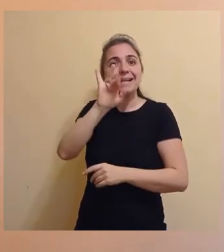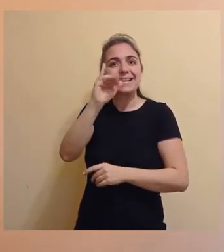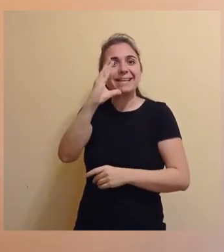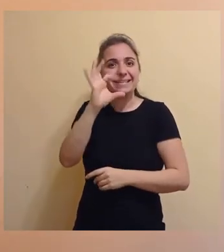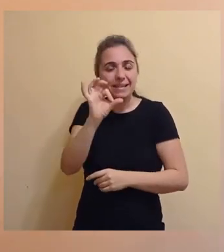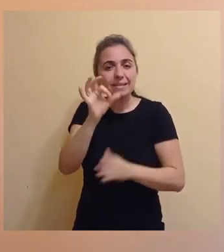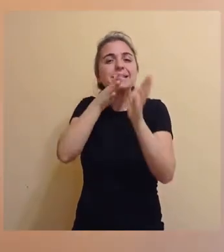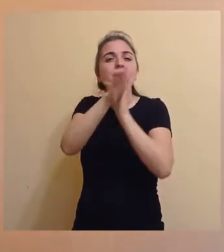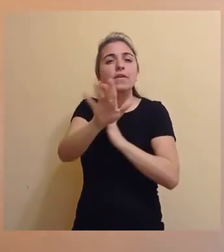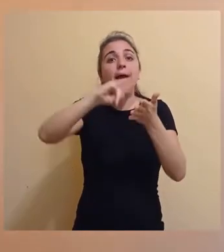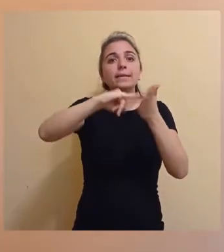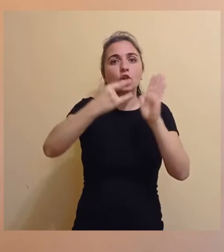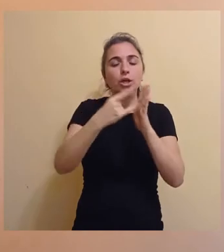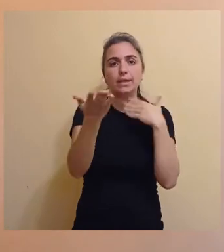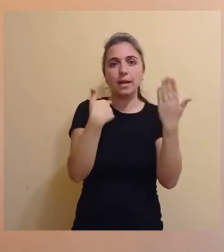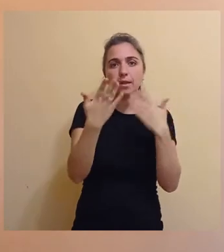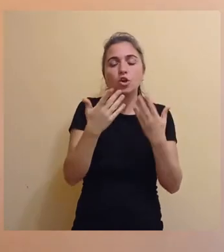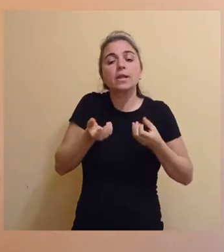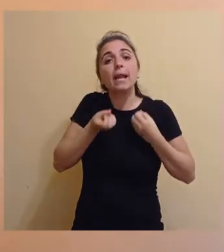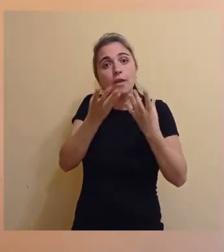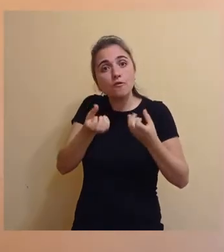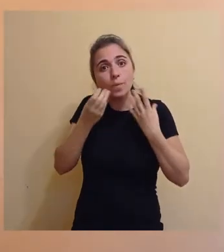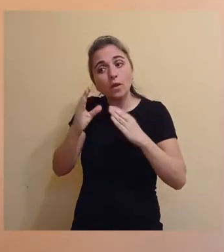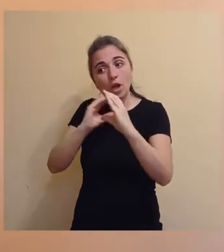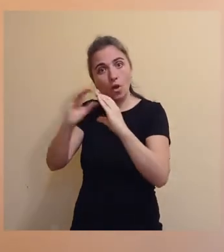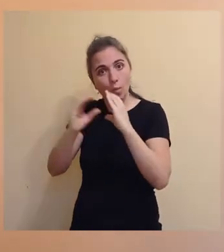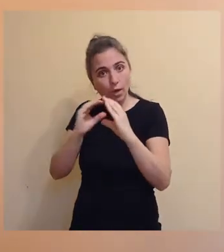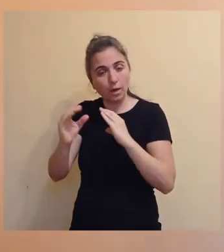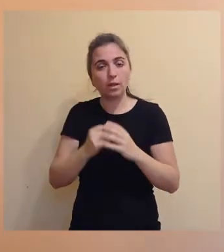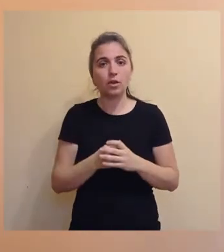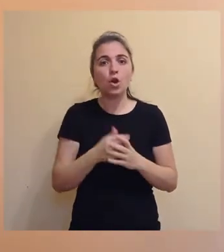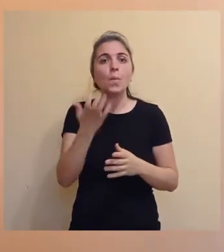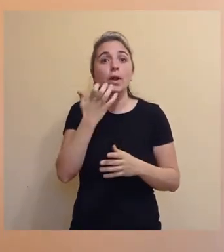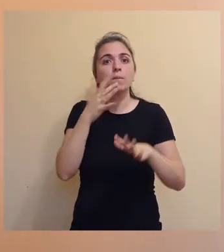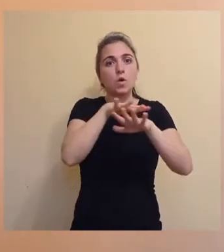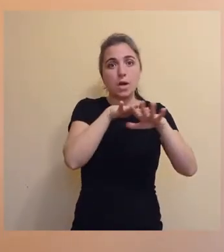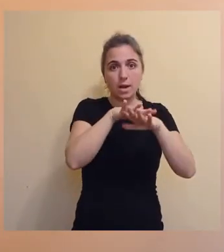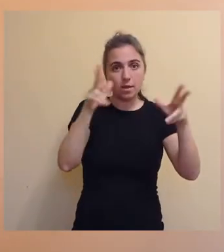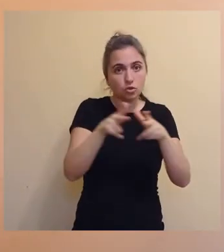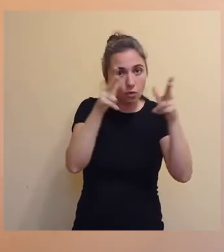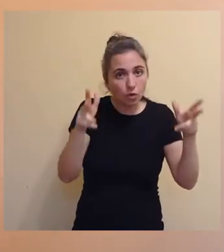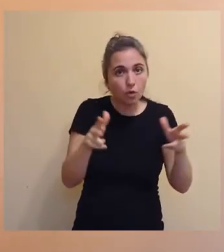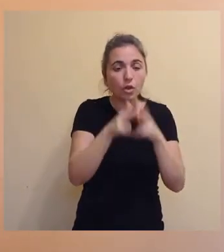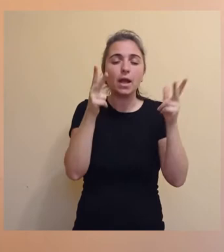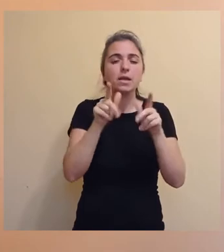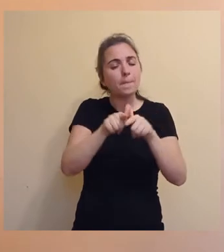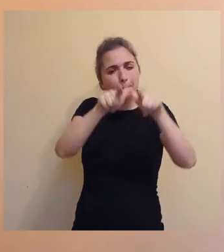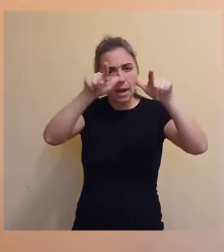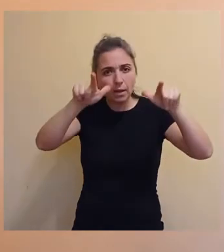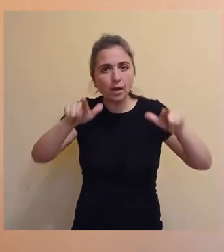las TRICS? Son las tecnologías de la relación, de la información y de la comunicación, como son las redes sociales,